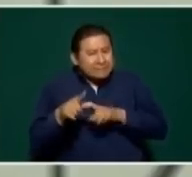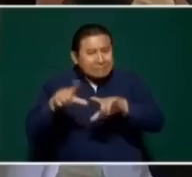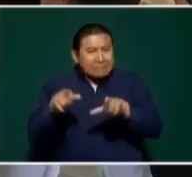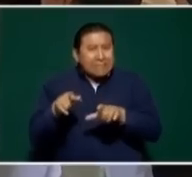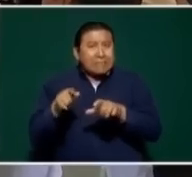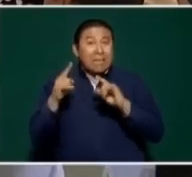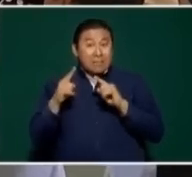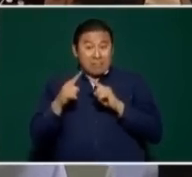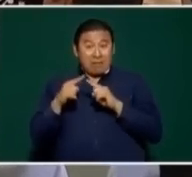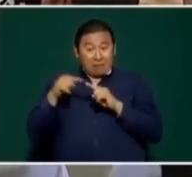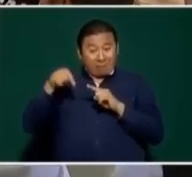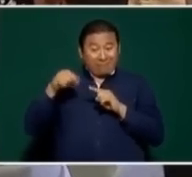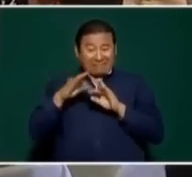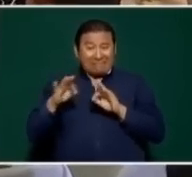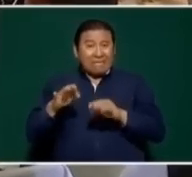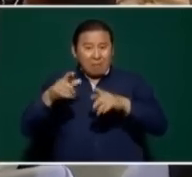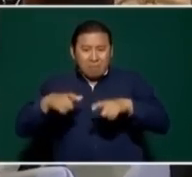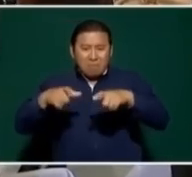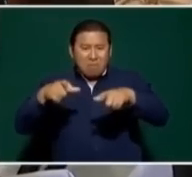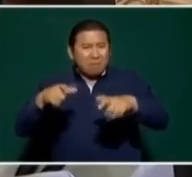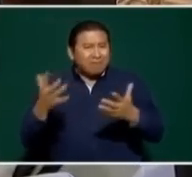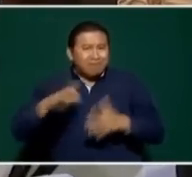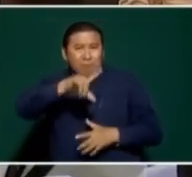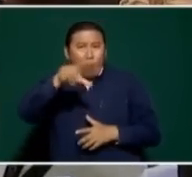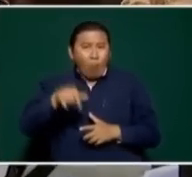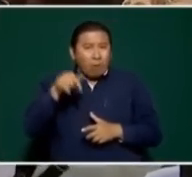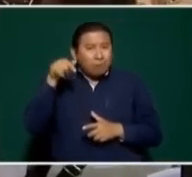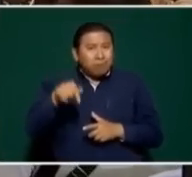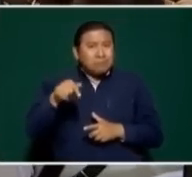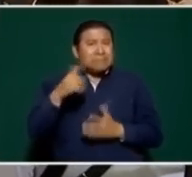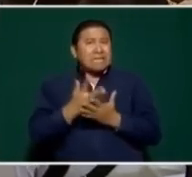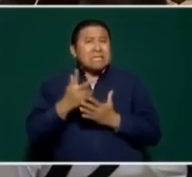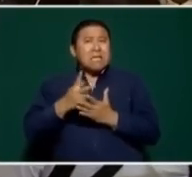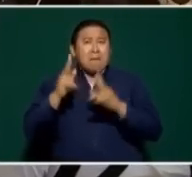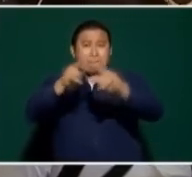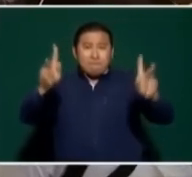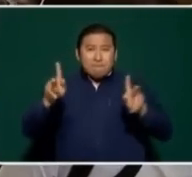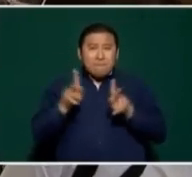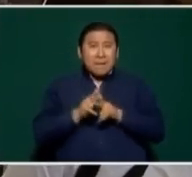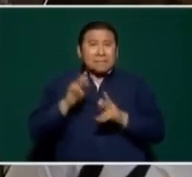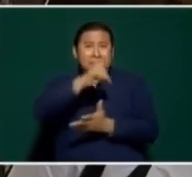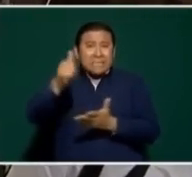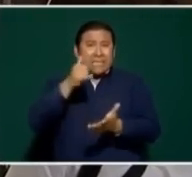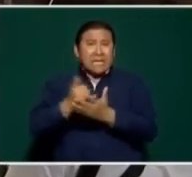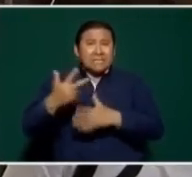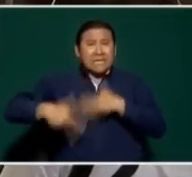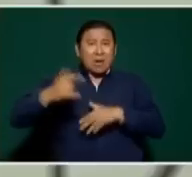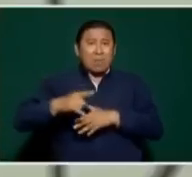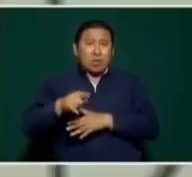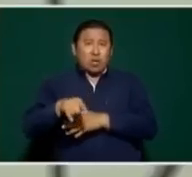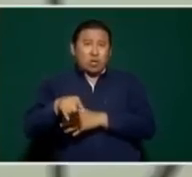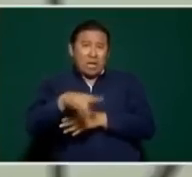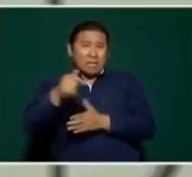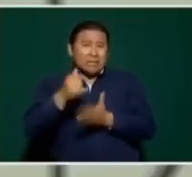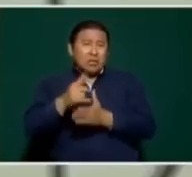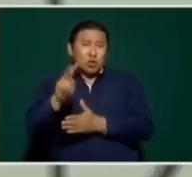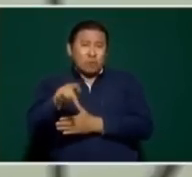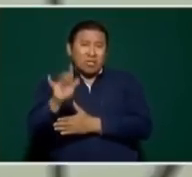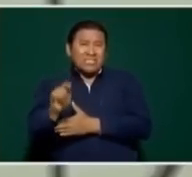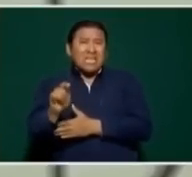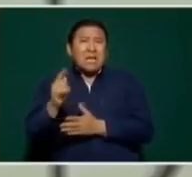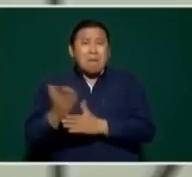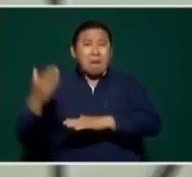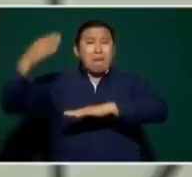está la iglesia, lleno de baches. Posteriormente, por Plaza La Isla, que es el kilómetro 12.5, pasando